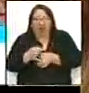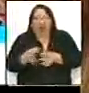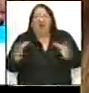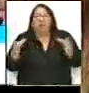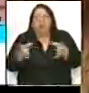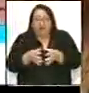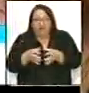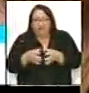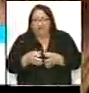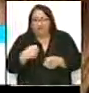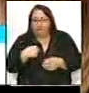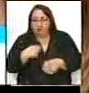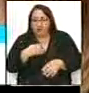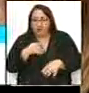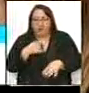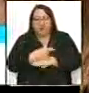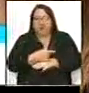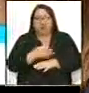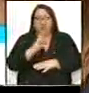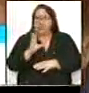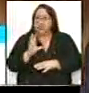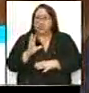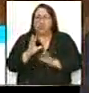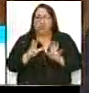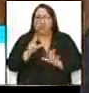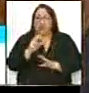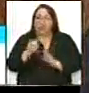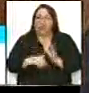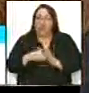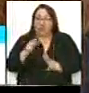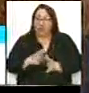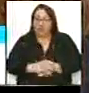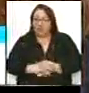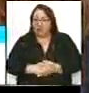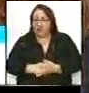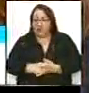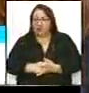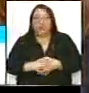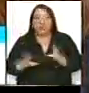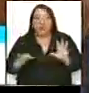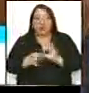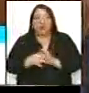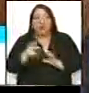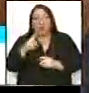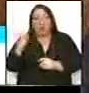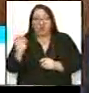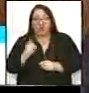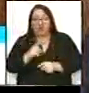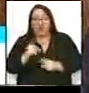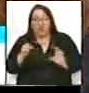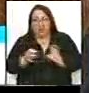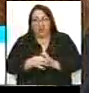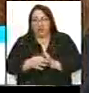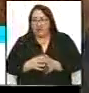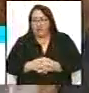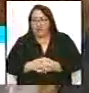aprobado, nosotros votamos en contra, porque nos parecía muy alto, es 8%. Si hace una alianza, se sube 1% por cada alianza y